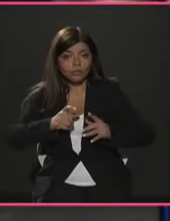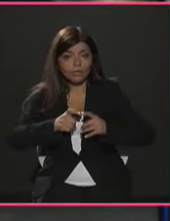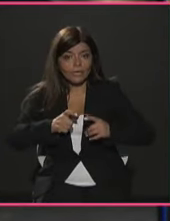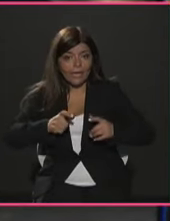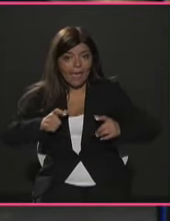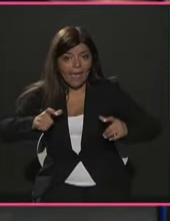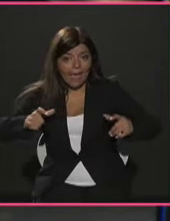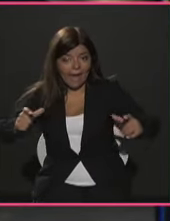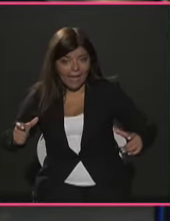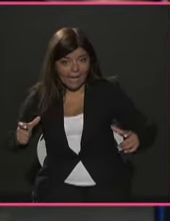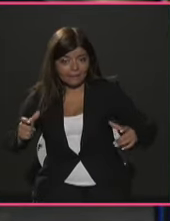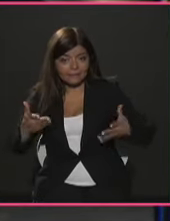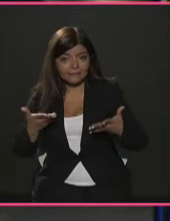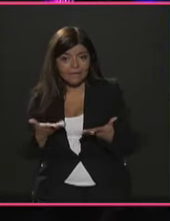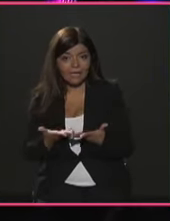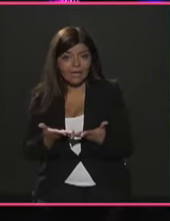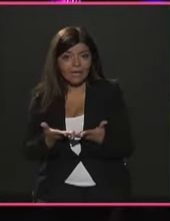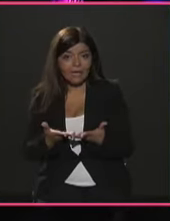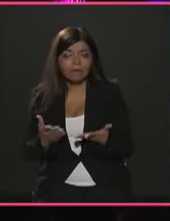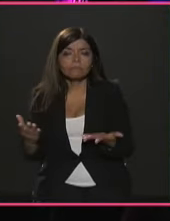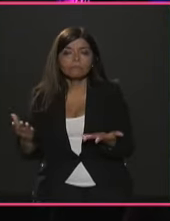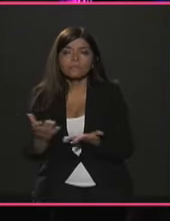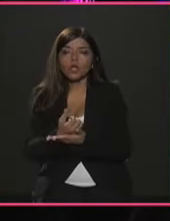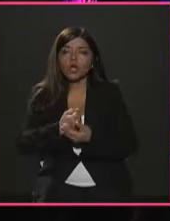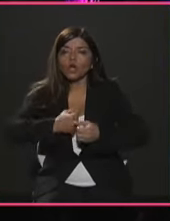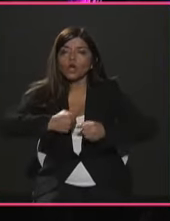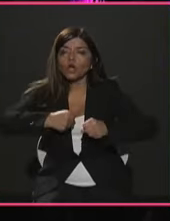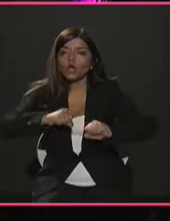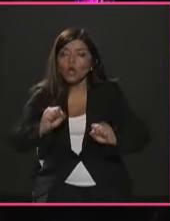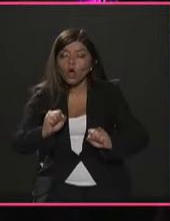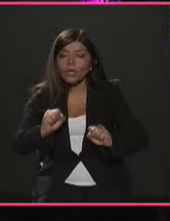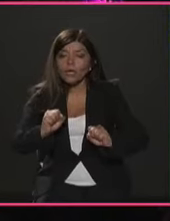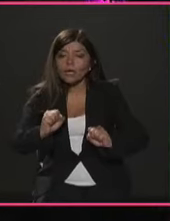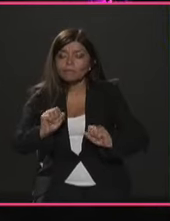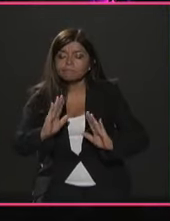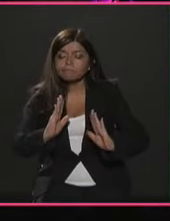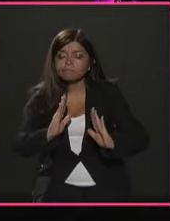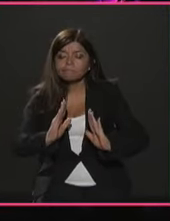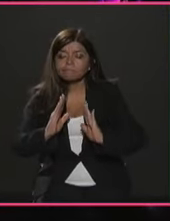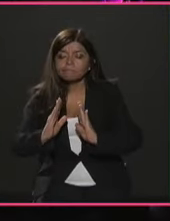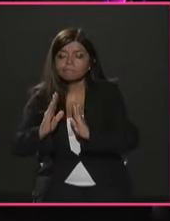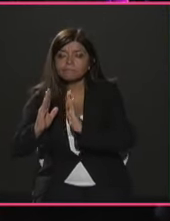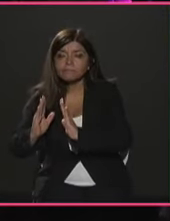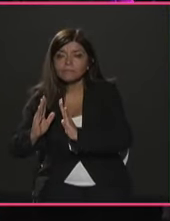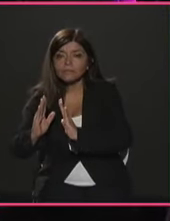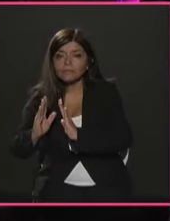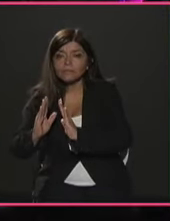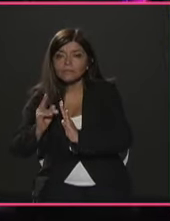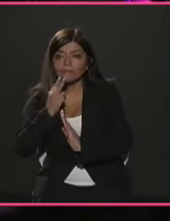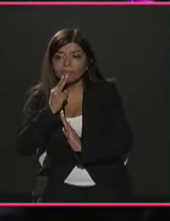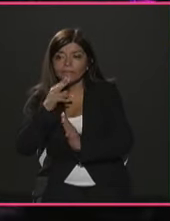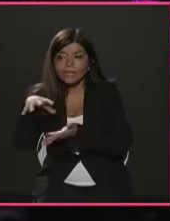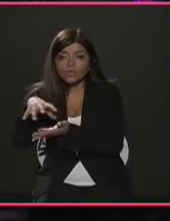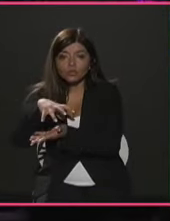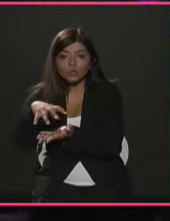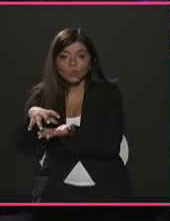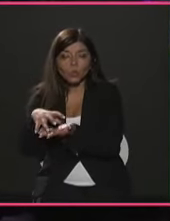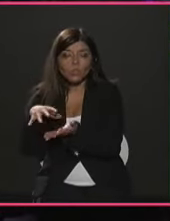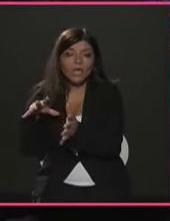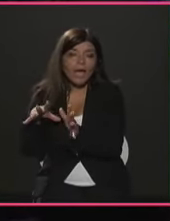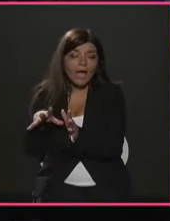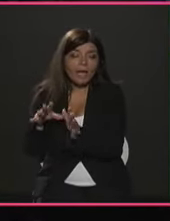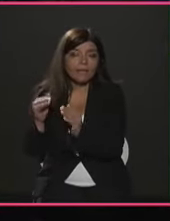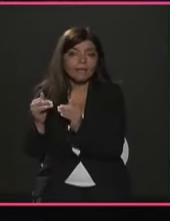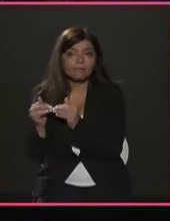permanentemente eh va a lograr eh estructurarse en ciudades relativamente